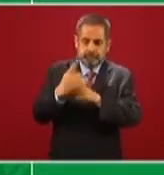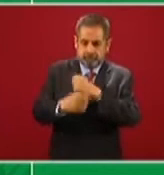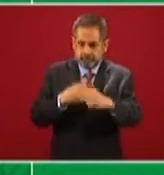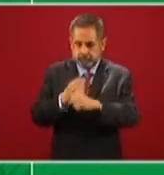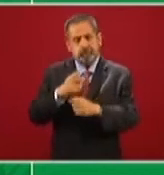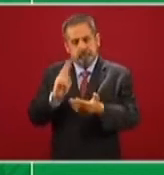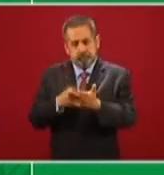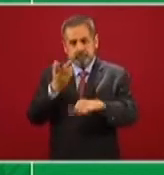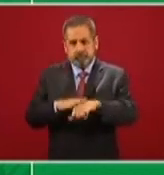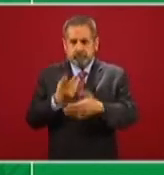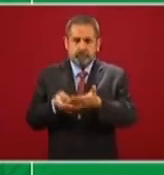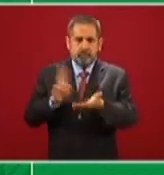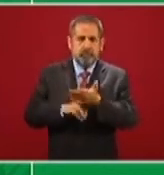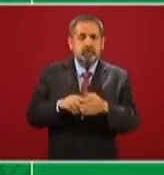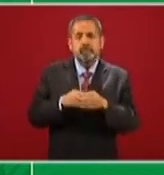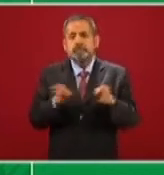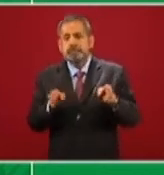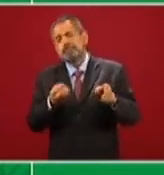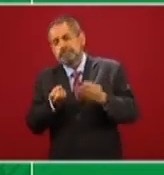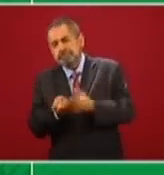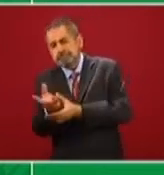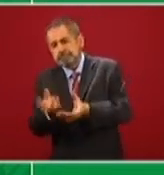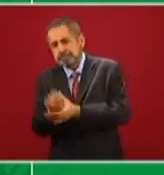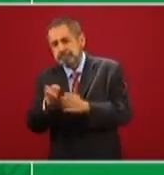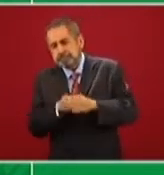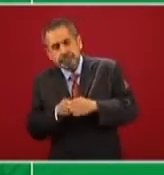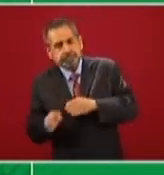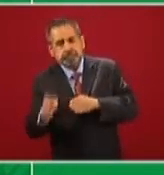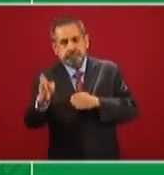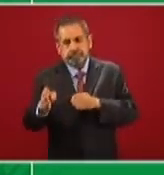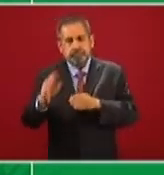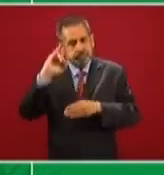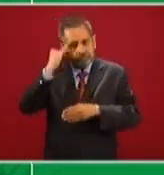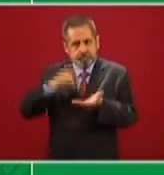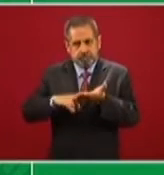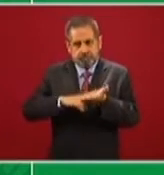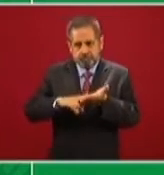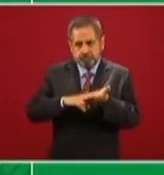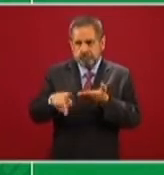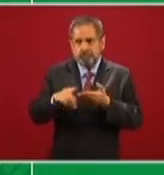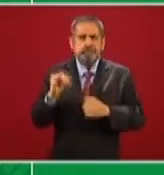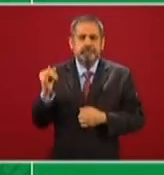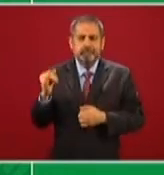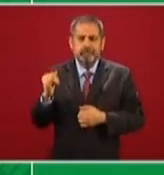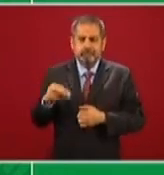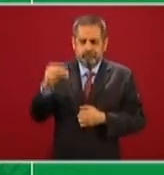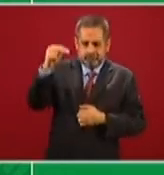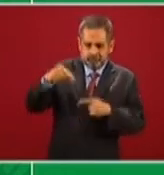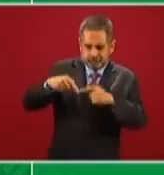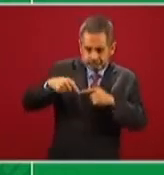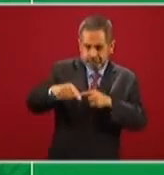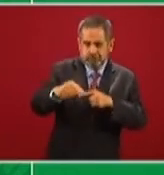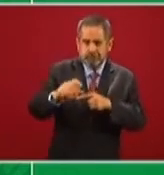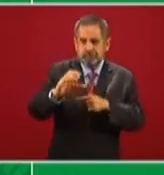para poder dar una salida adecuada de Indios Verdes, que es la salida de Insurgentes Norte,